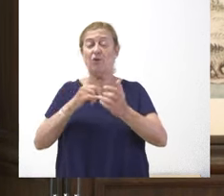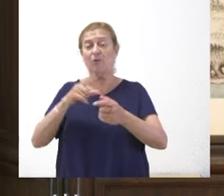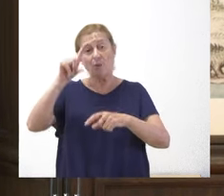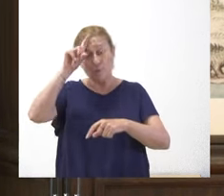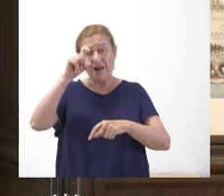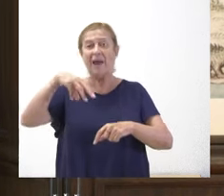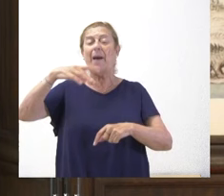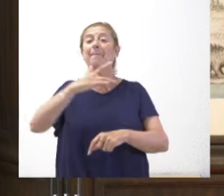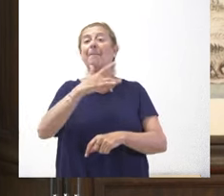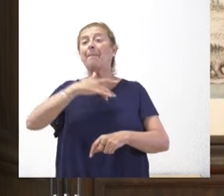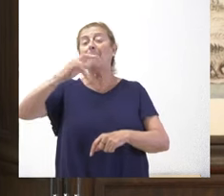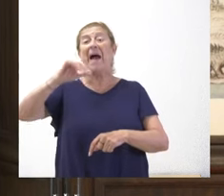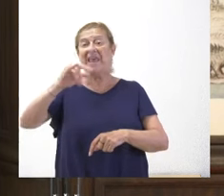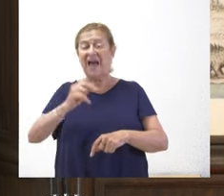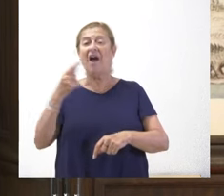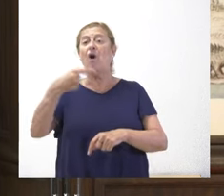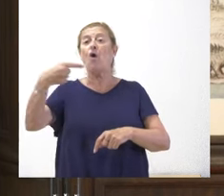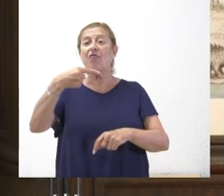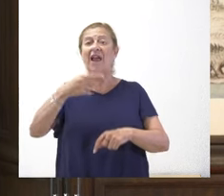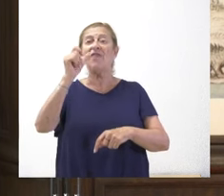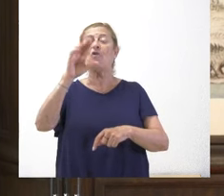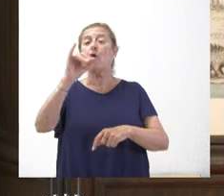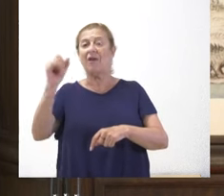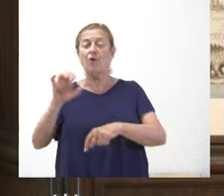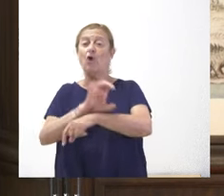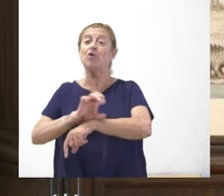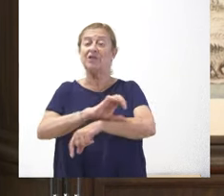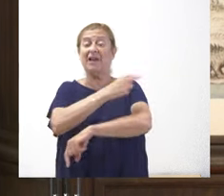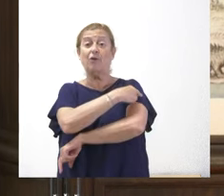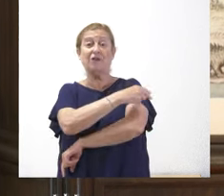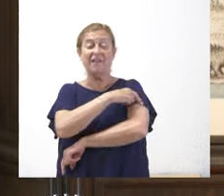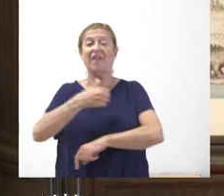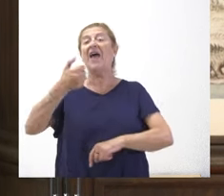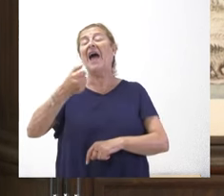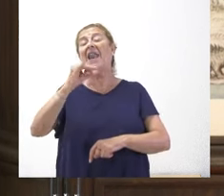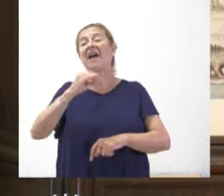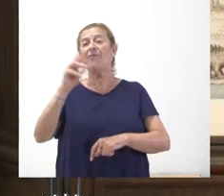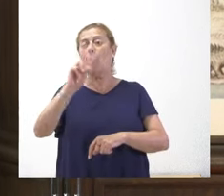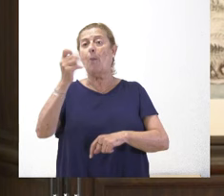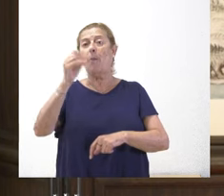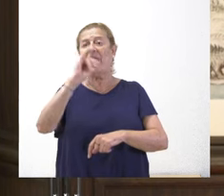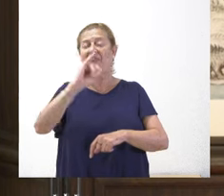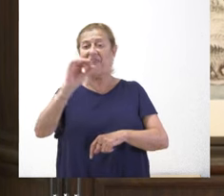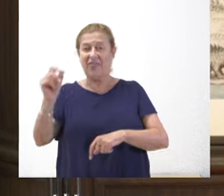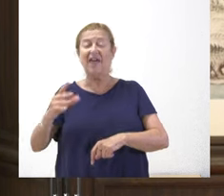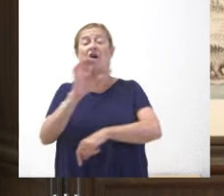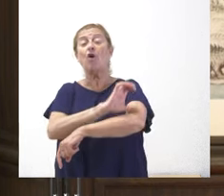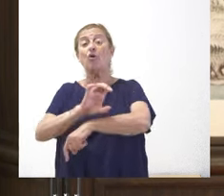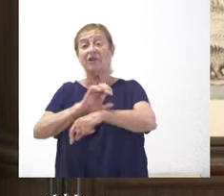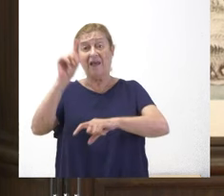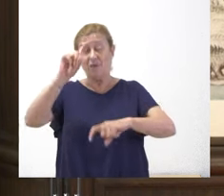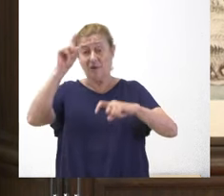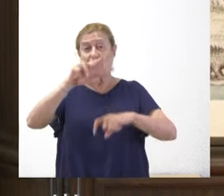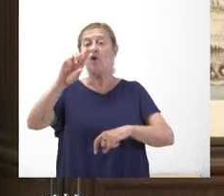González corral consejero de sanidad Alejandro Vázquez Ramos consejera de Educación